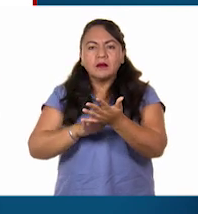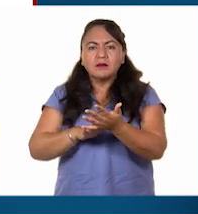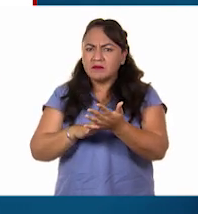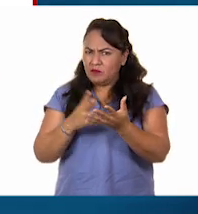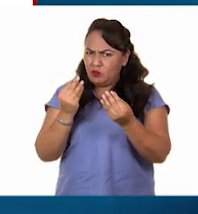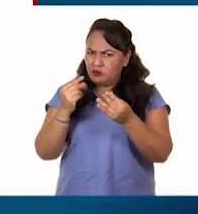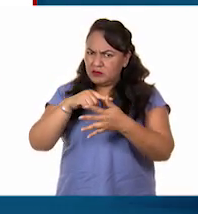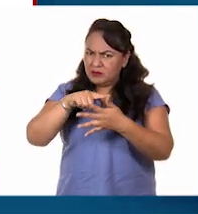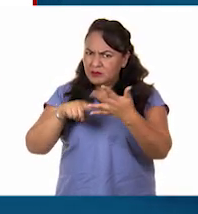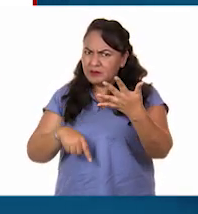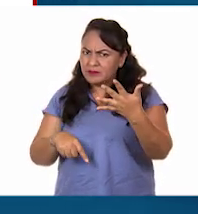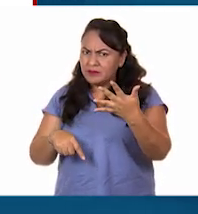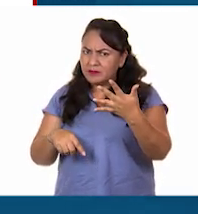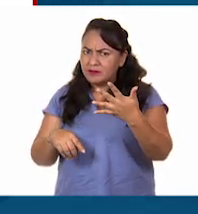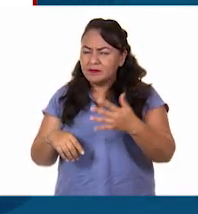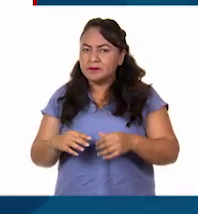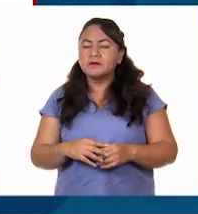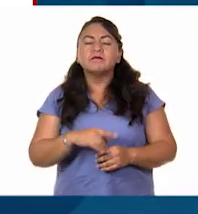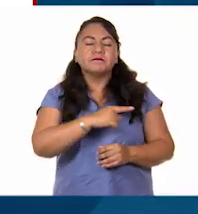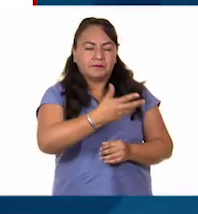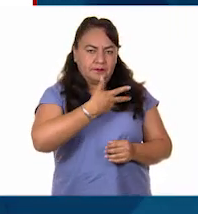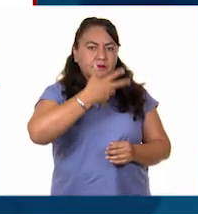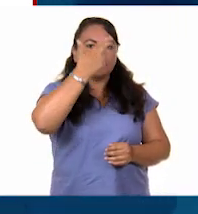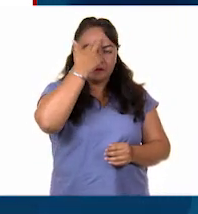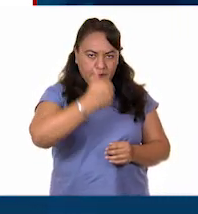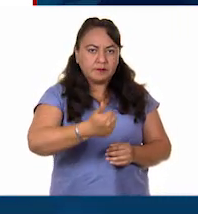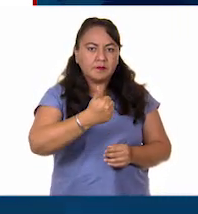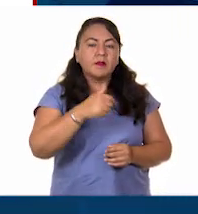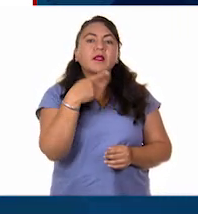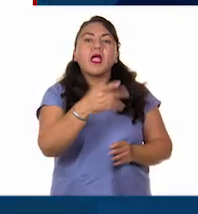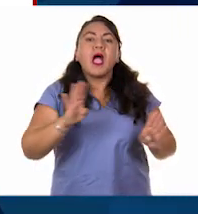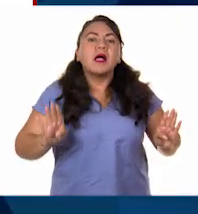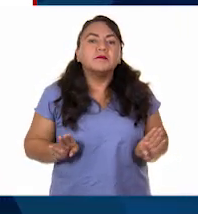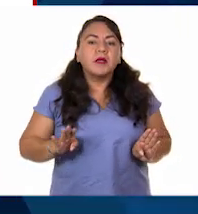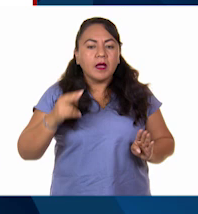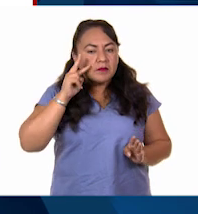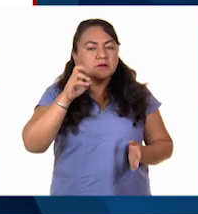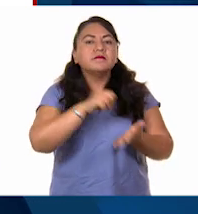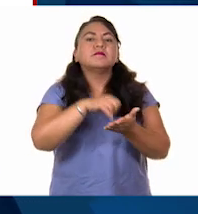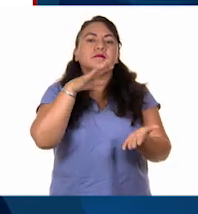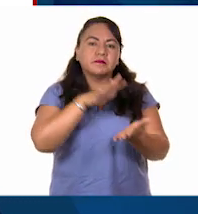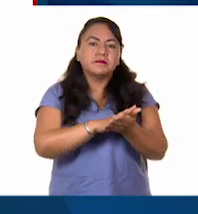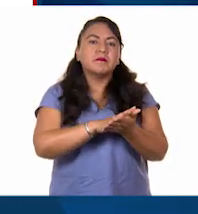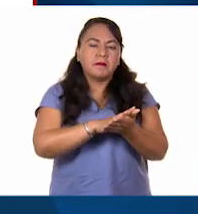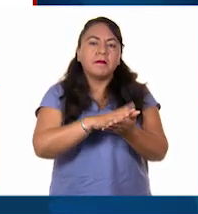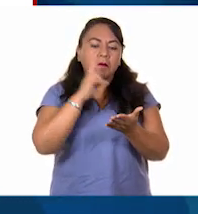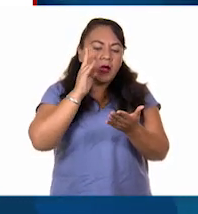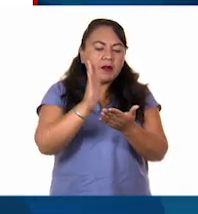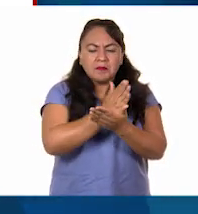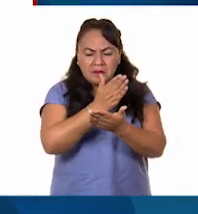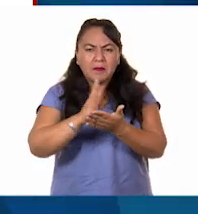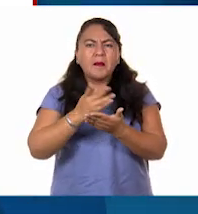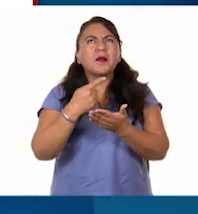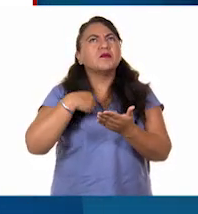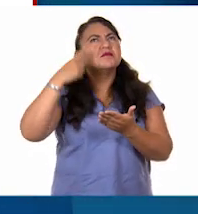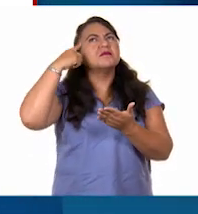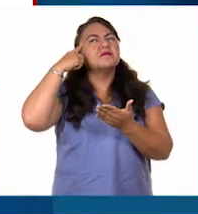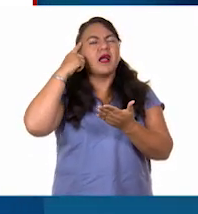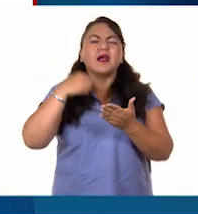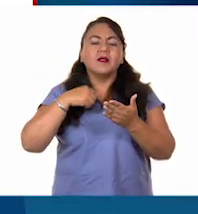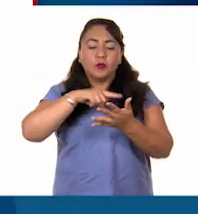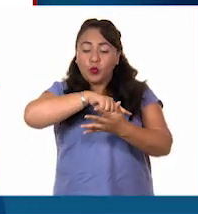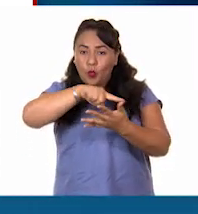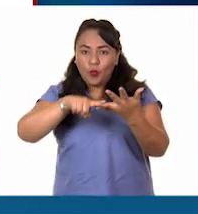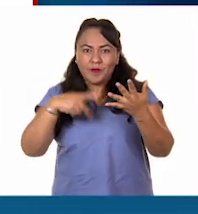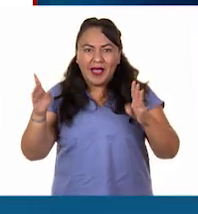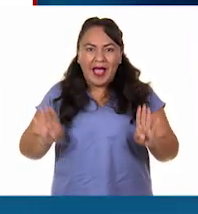¿No son muchos elementos, profesor? Tienes razón. Son aspectos que podríamos tomar en cuenta por separado, pero quería destacar que todos